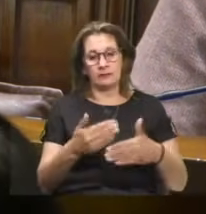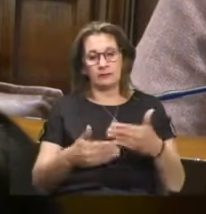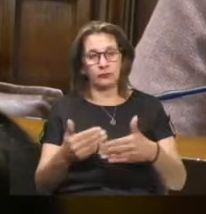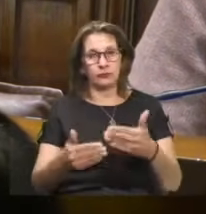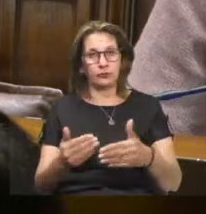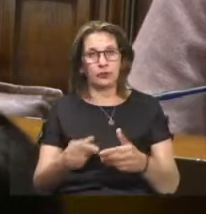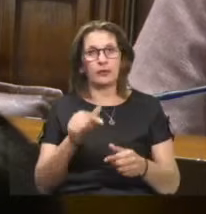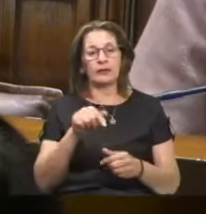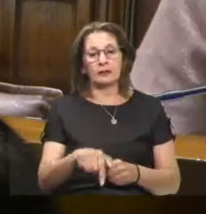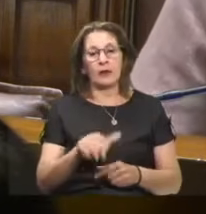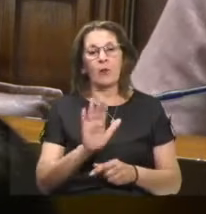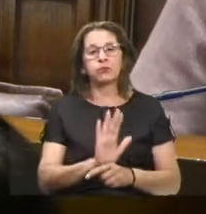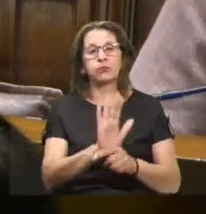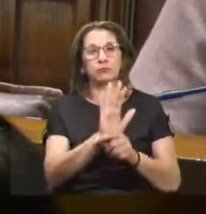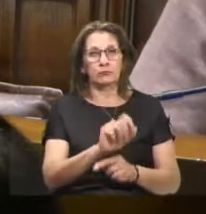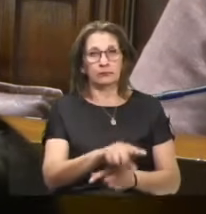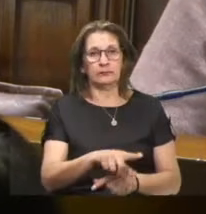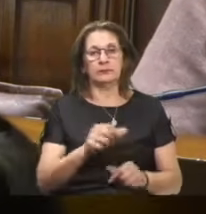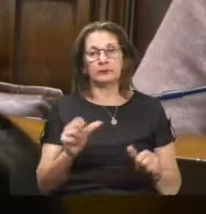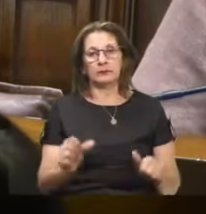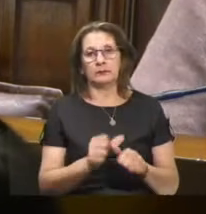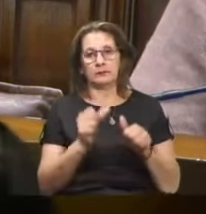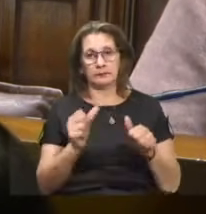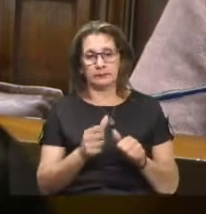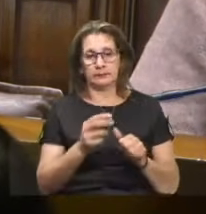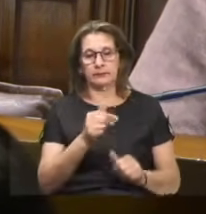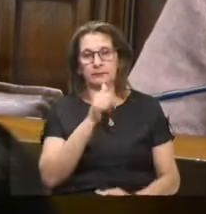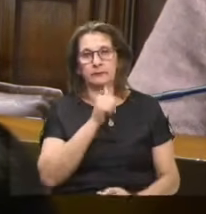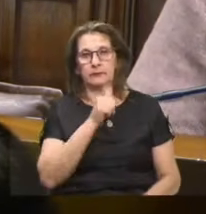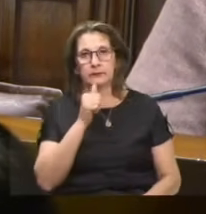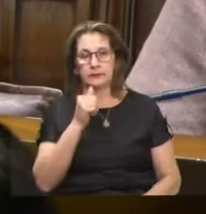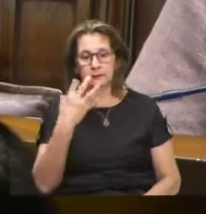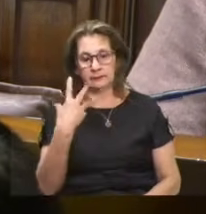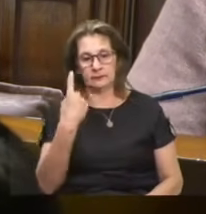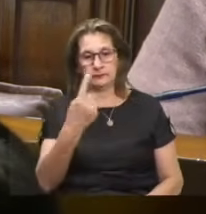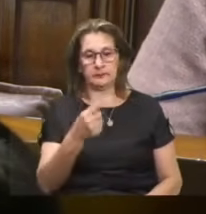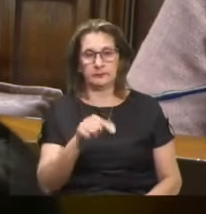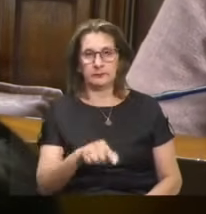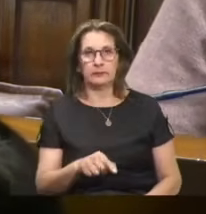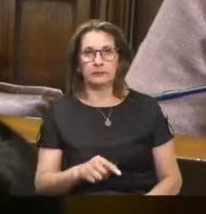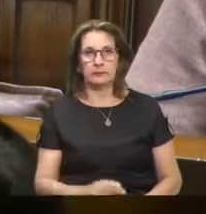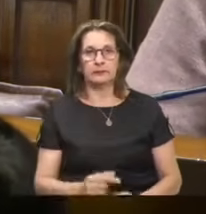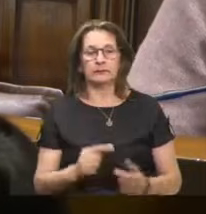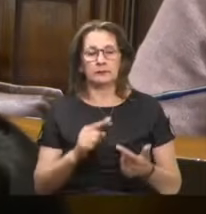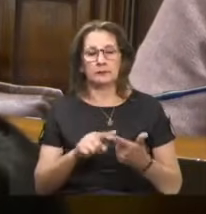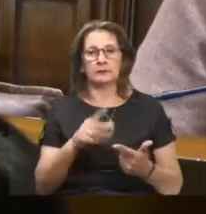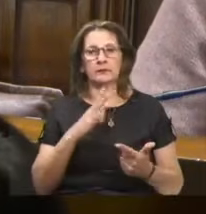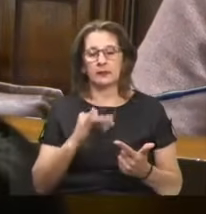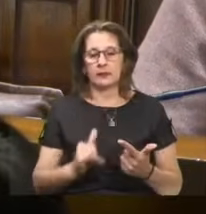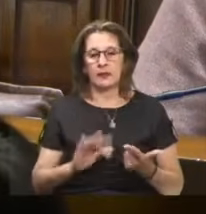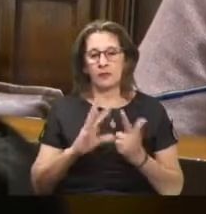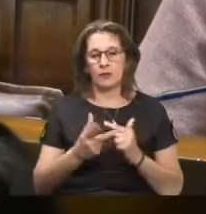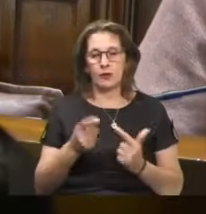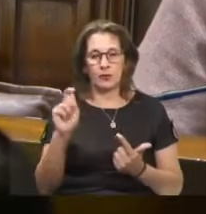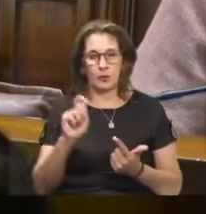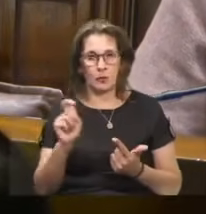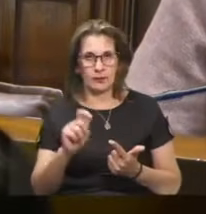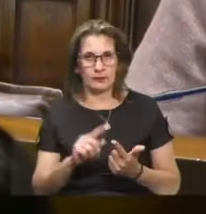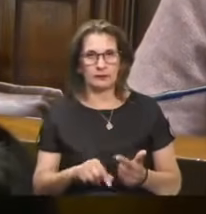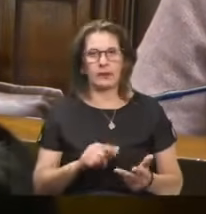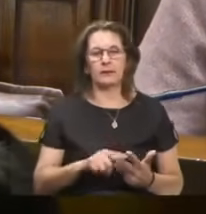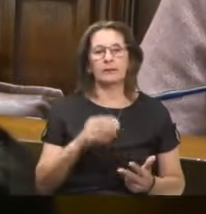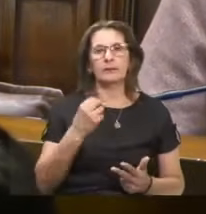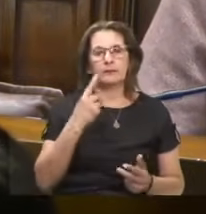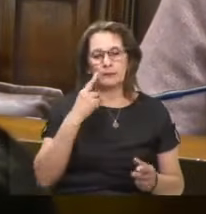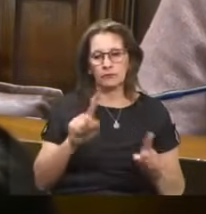le corresponde ejecutar las resoluciones del directorio, disponer las medidas de urgencia,